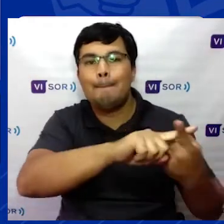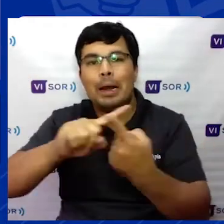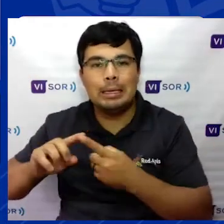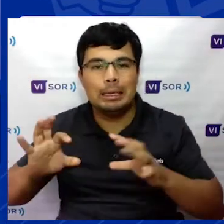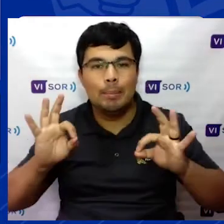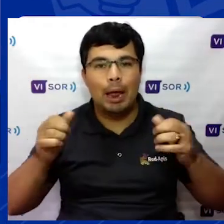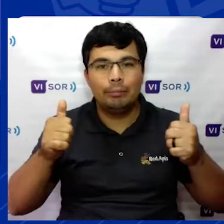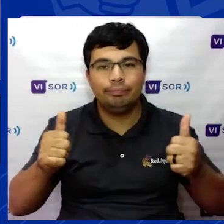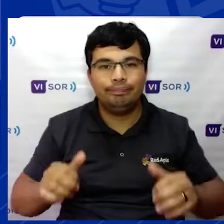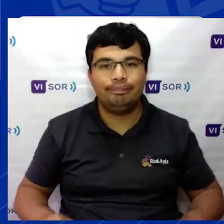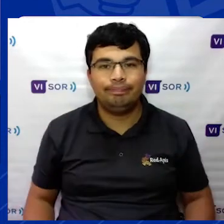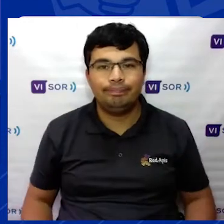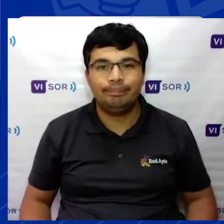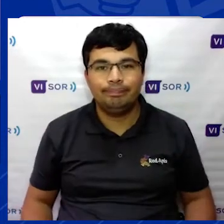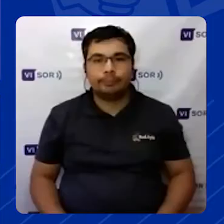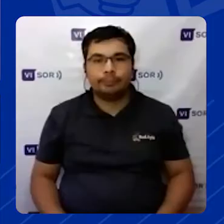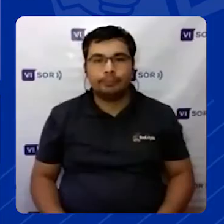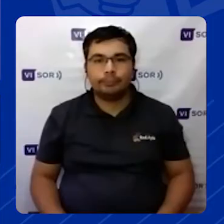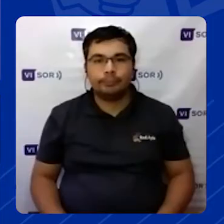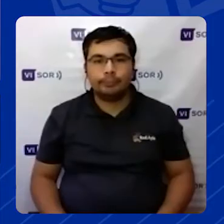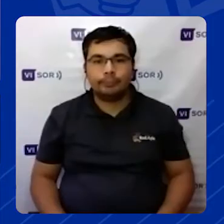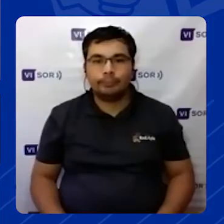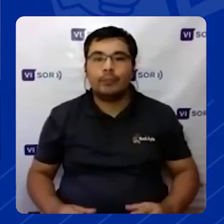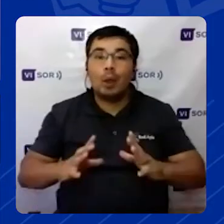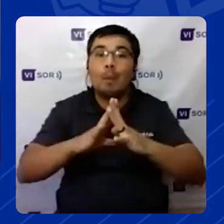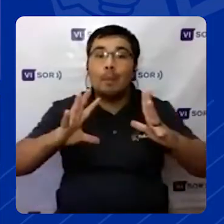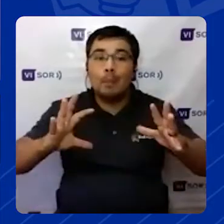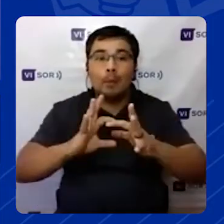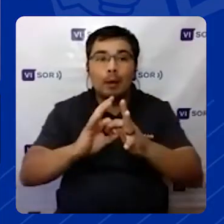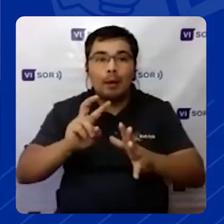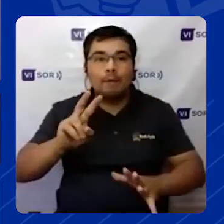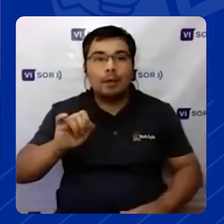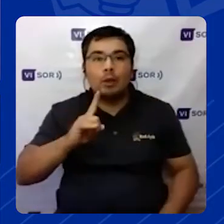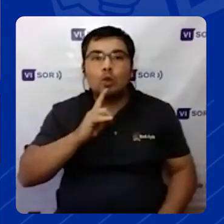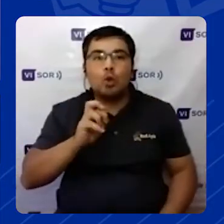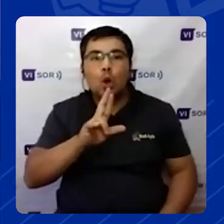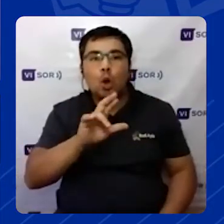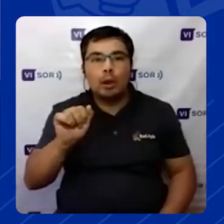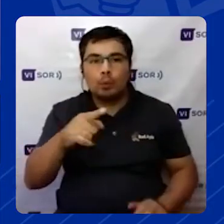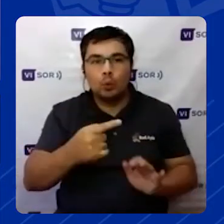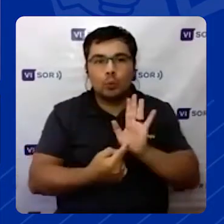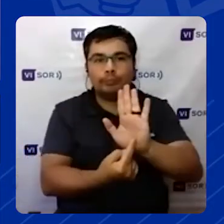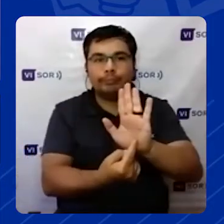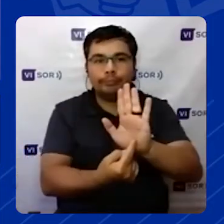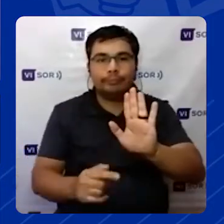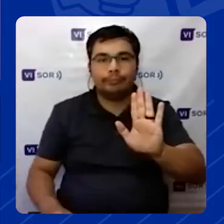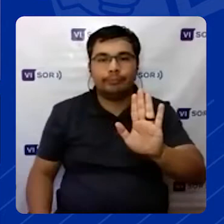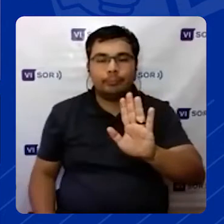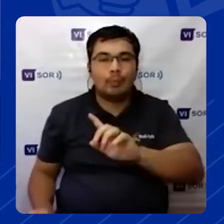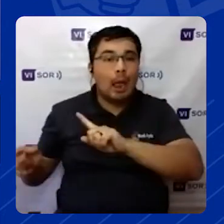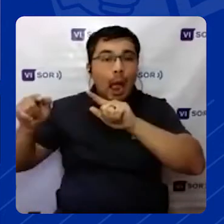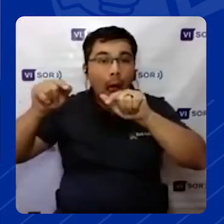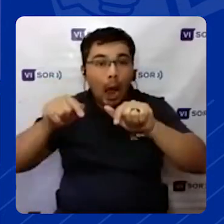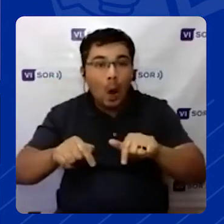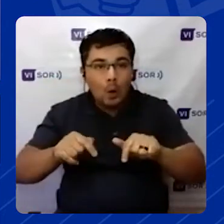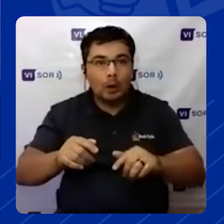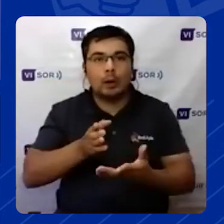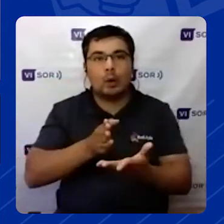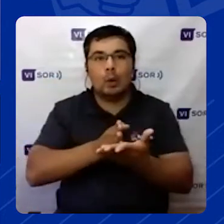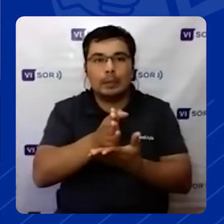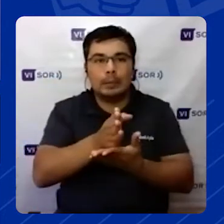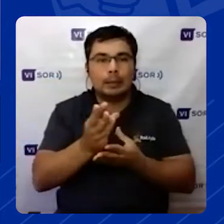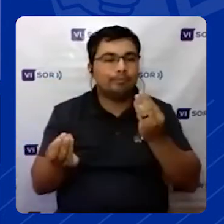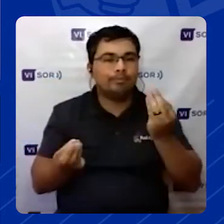Muchas gracias, Victoria, por tu presentación. Vamos ahora entonces a empezar con